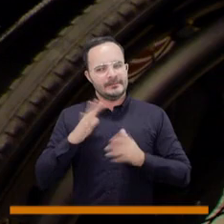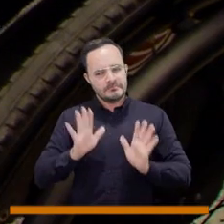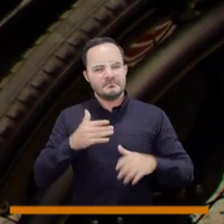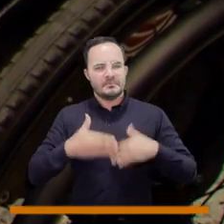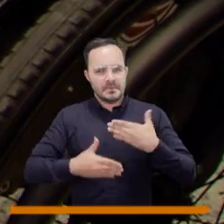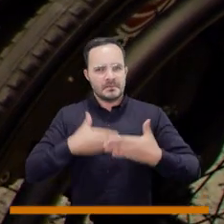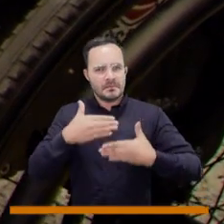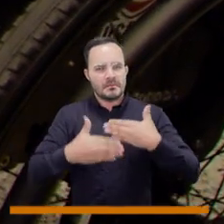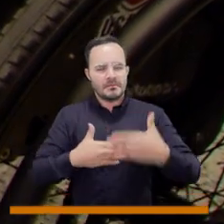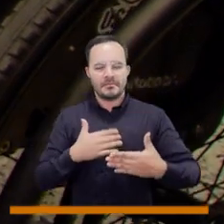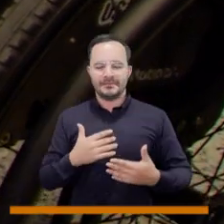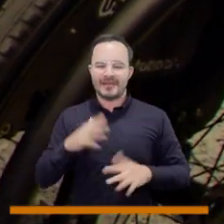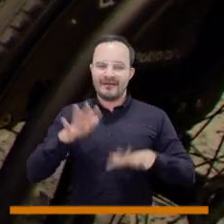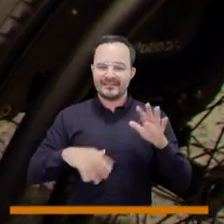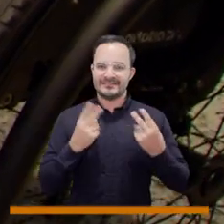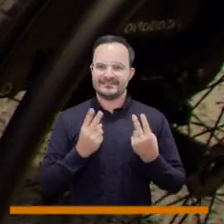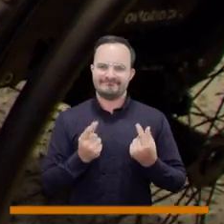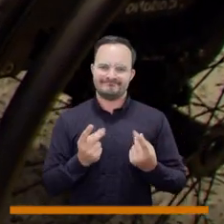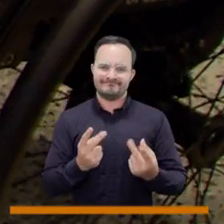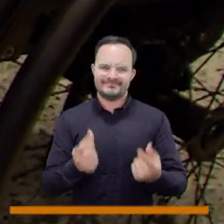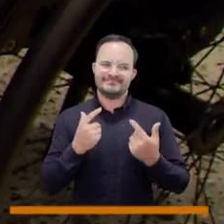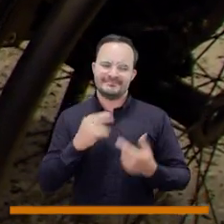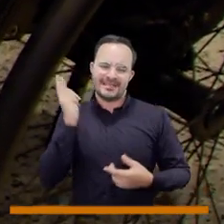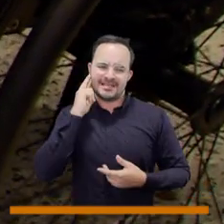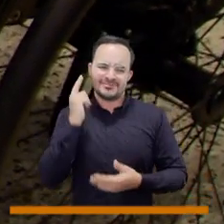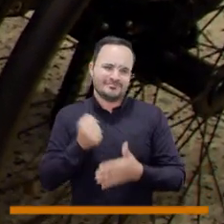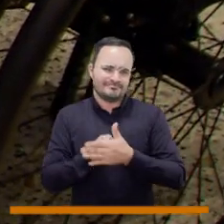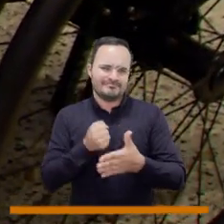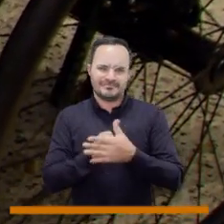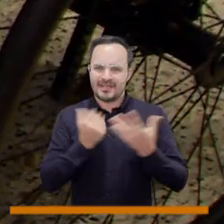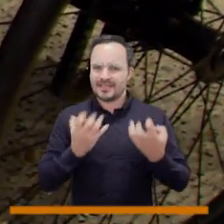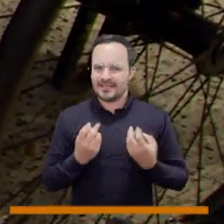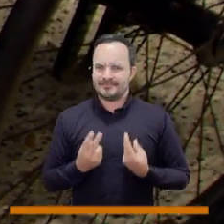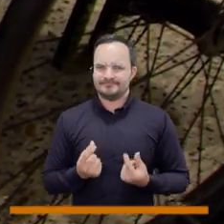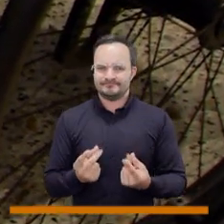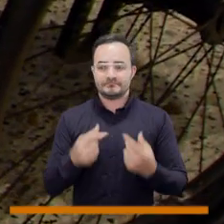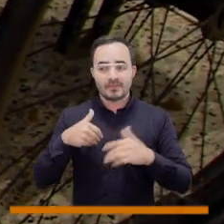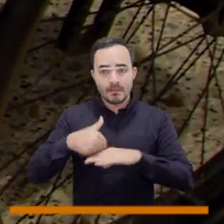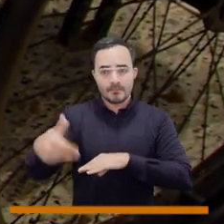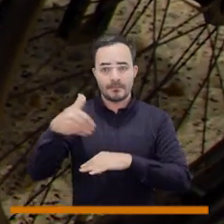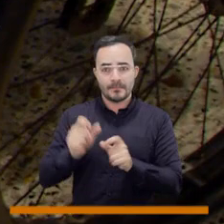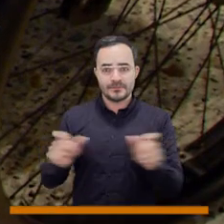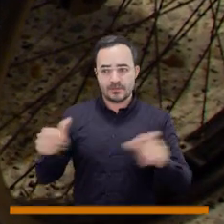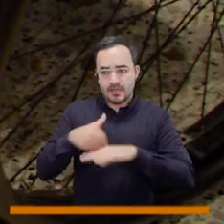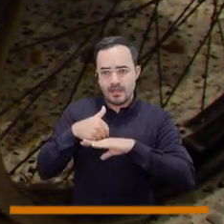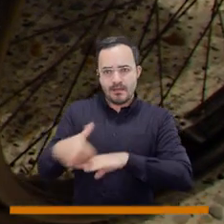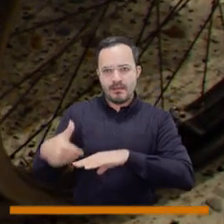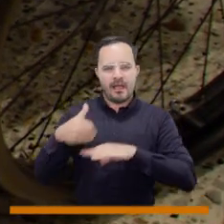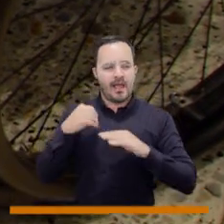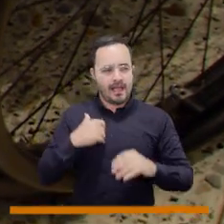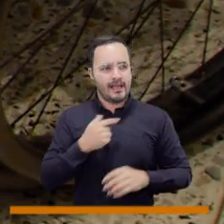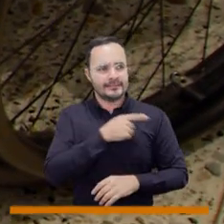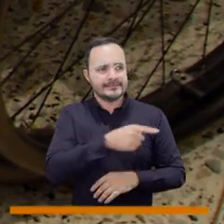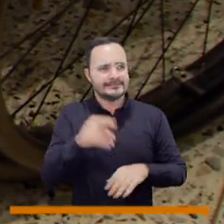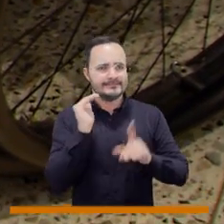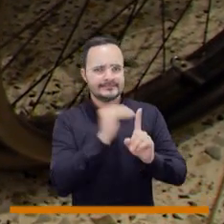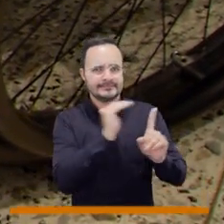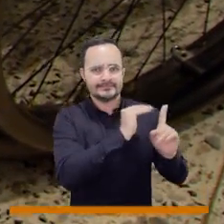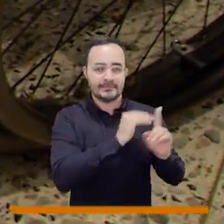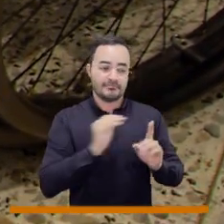ir de una manera mucho más rápida, y es la petición que ha hecho la población y es lo que hemos llevado al Consejo de